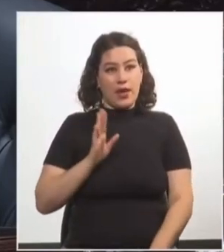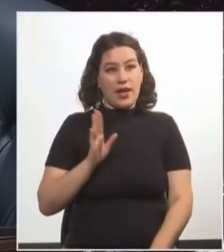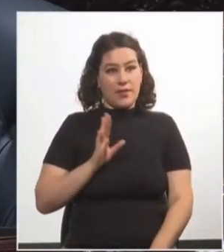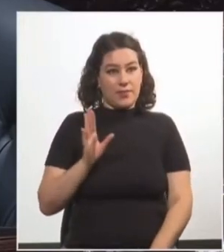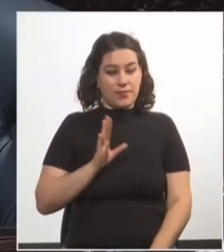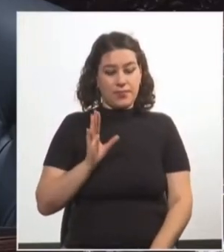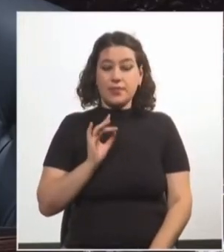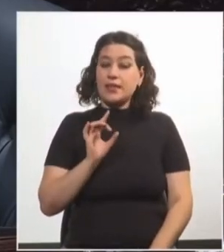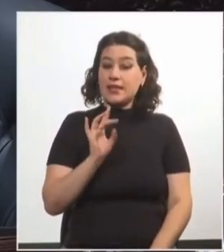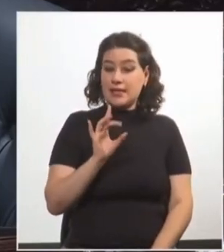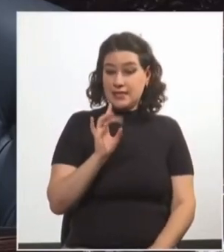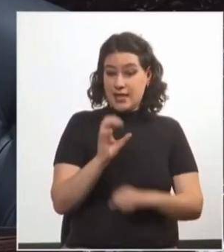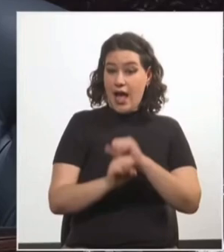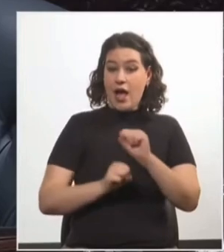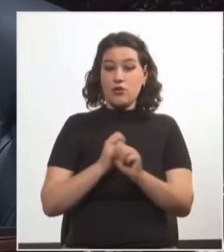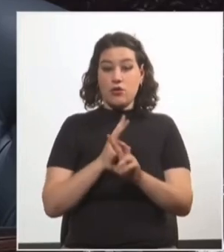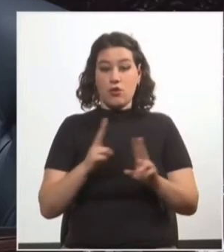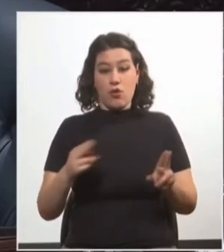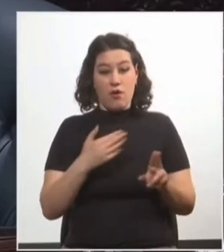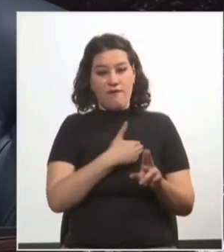incremento en los 15 años de gobierno del